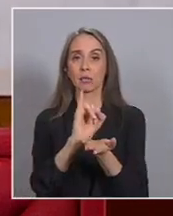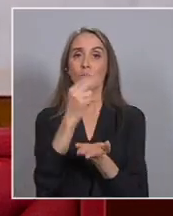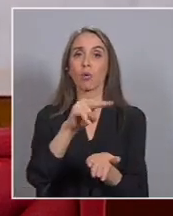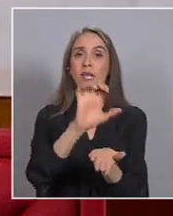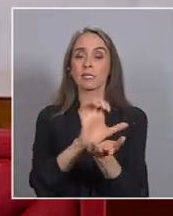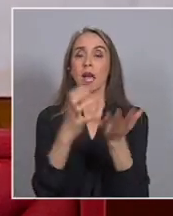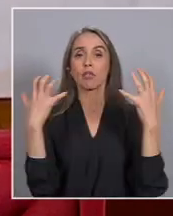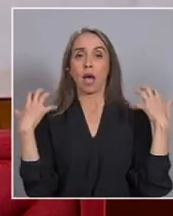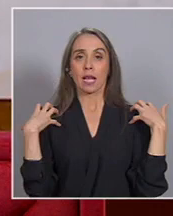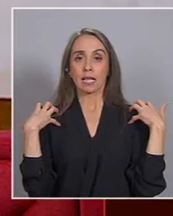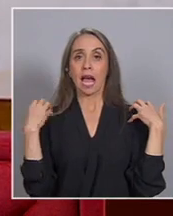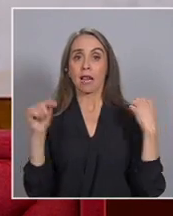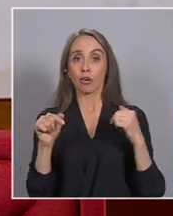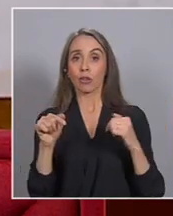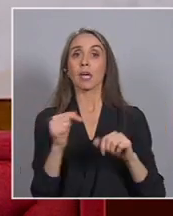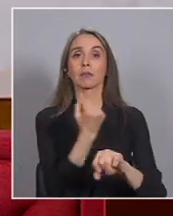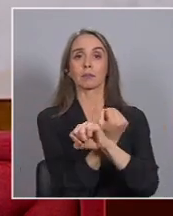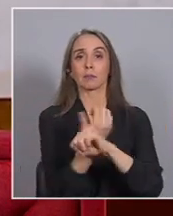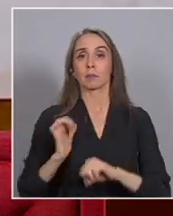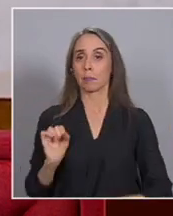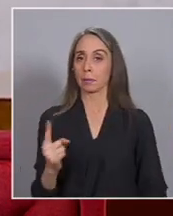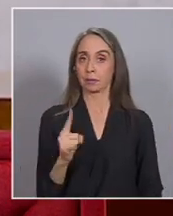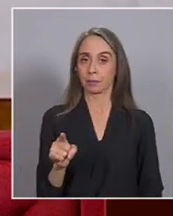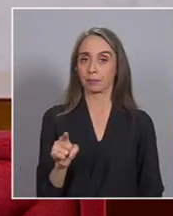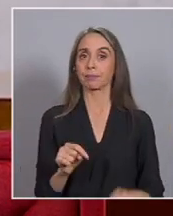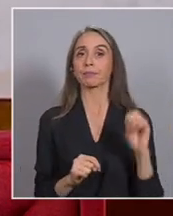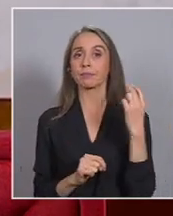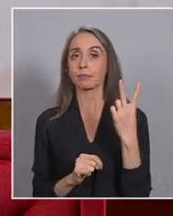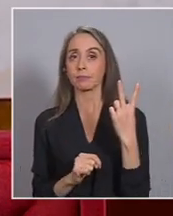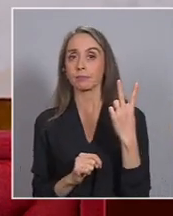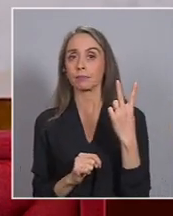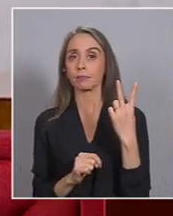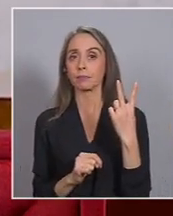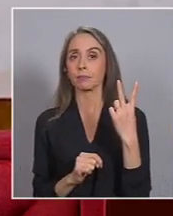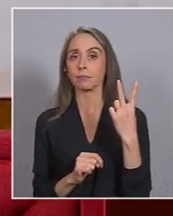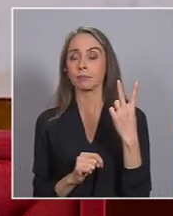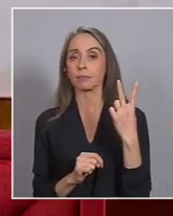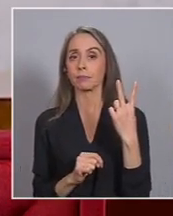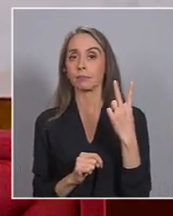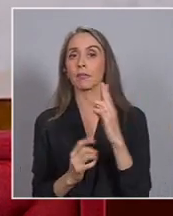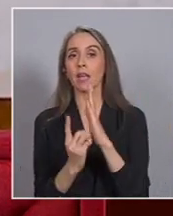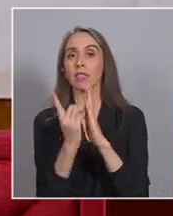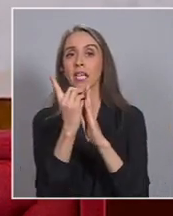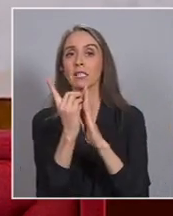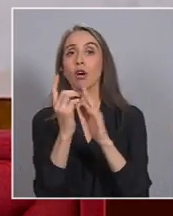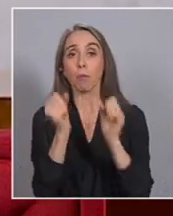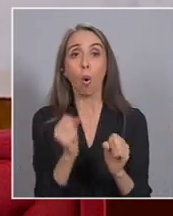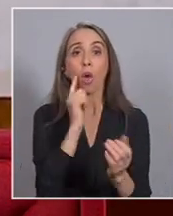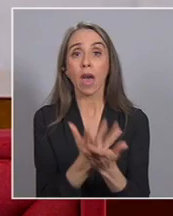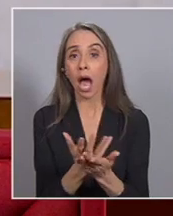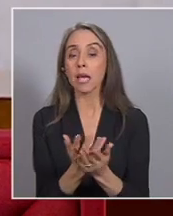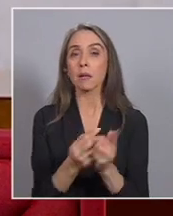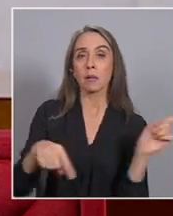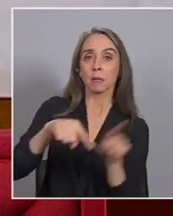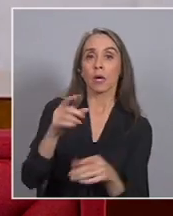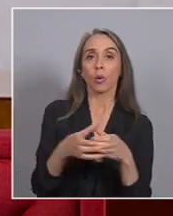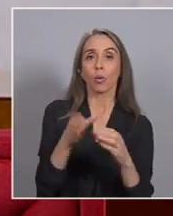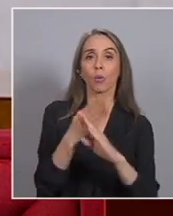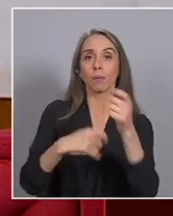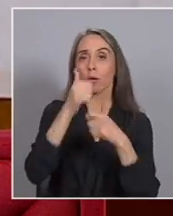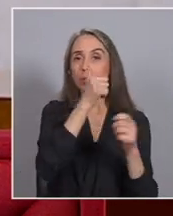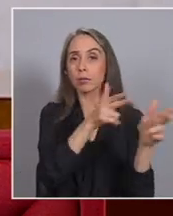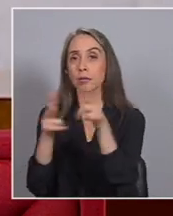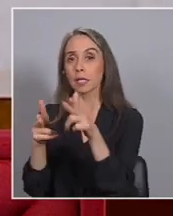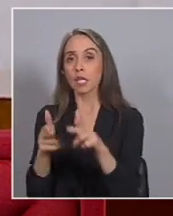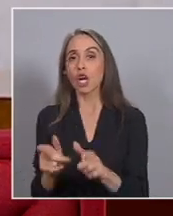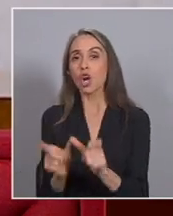Estado a cargo de esta tarea partiendo por las policías. 2. Desarrollar capacidades para combatir el crimen organizado y